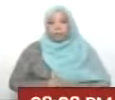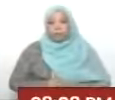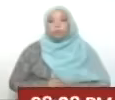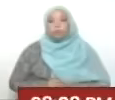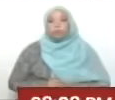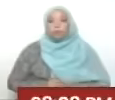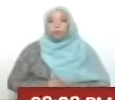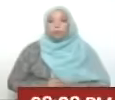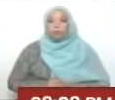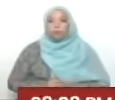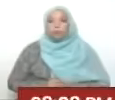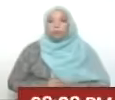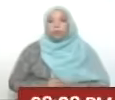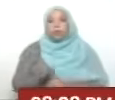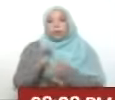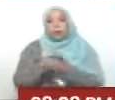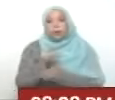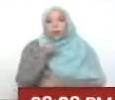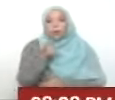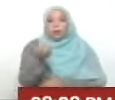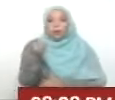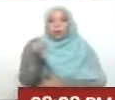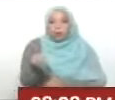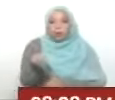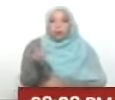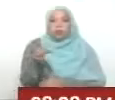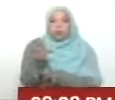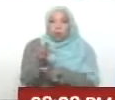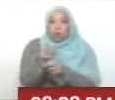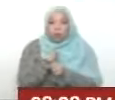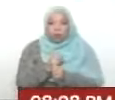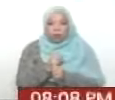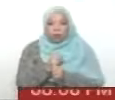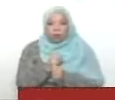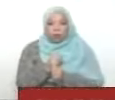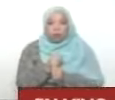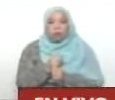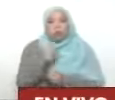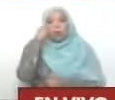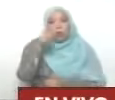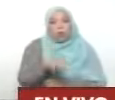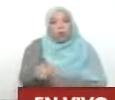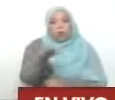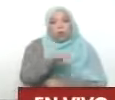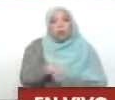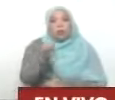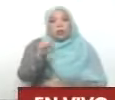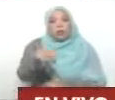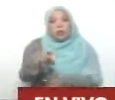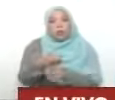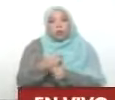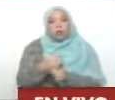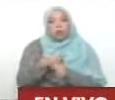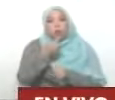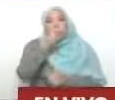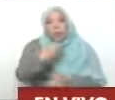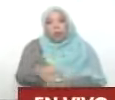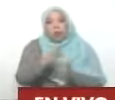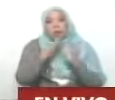que, Ángel Prado, confío en ti, el pueblo confío en ti, arma un buen